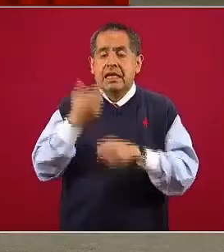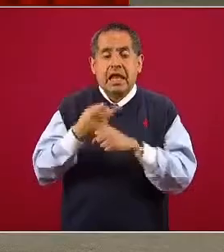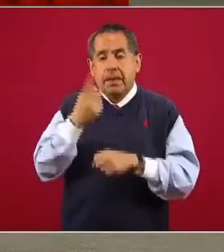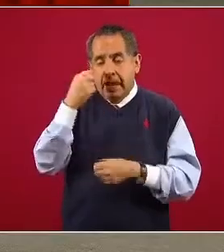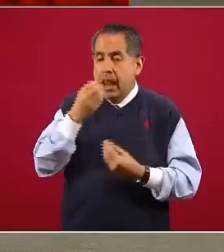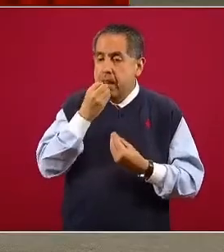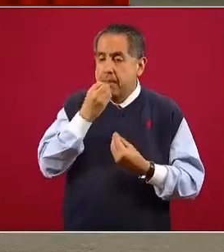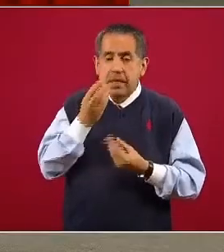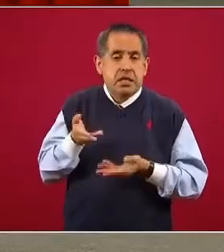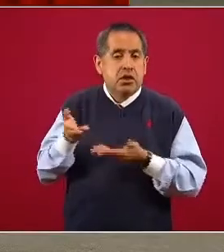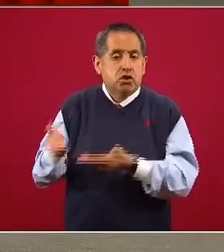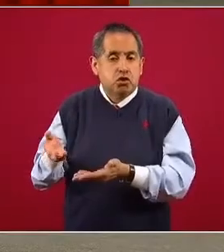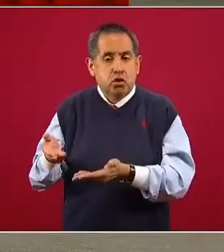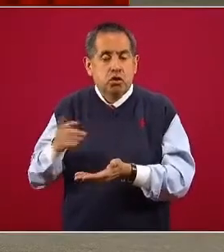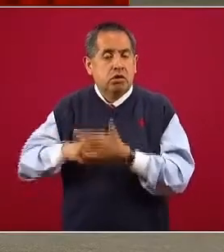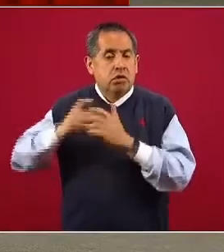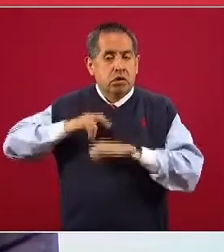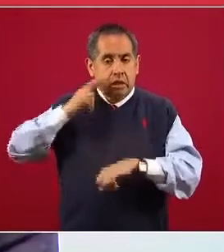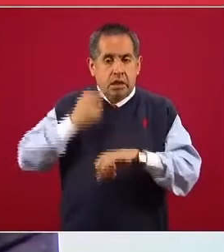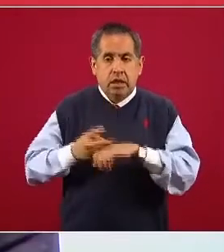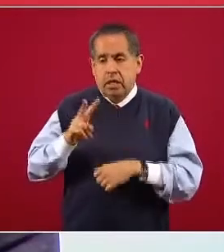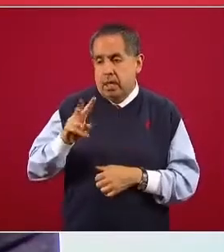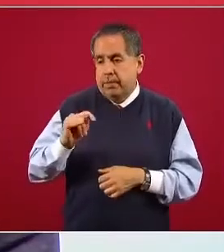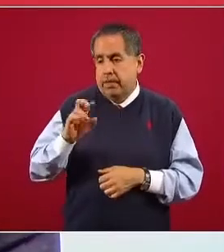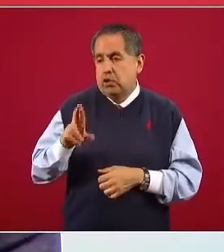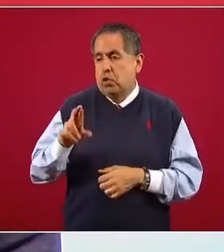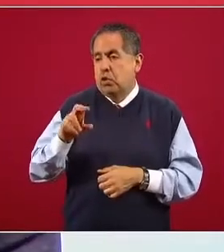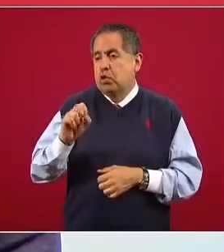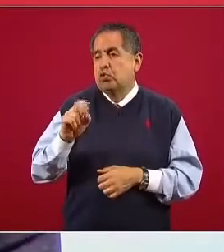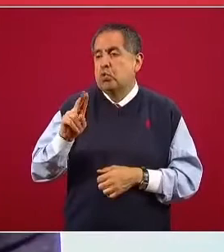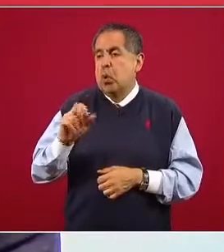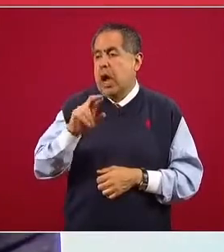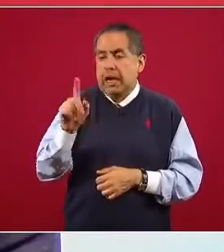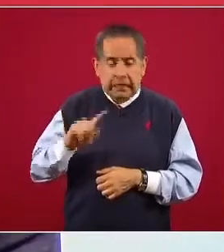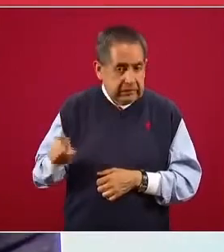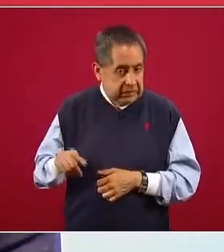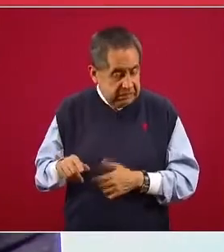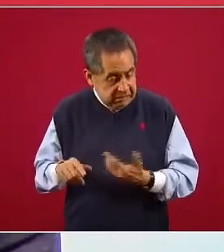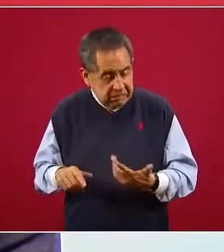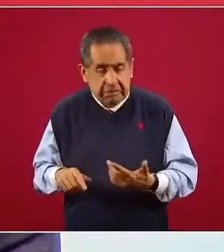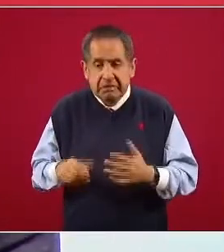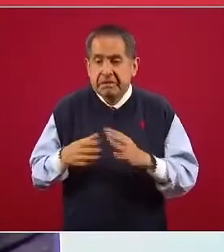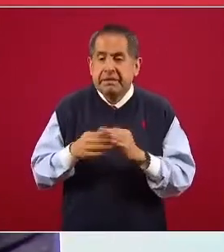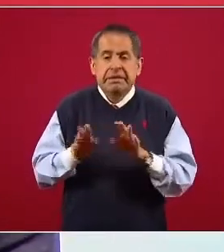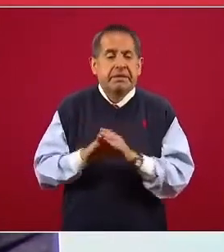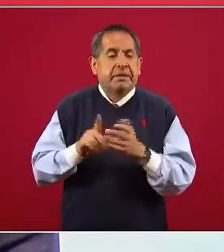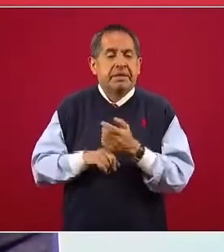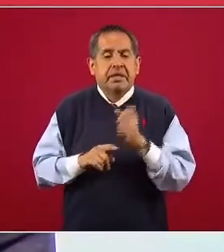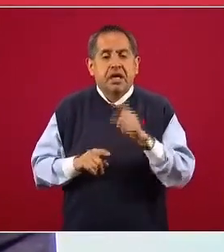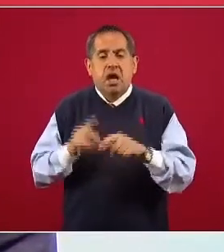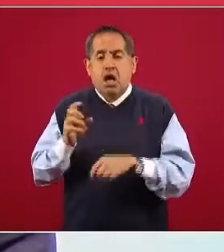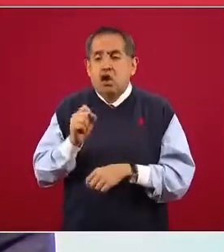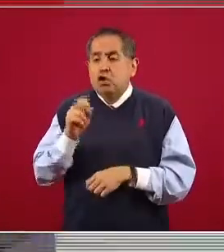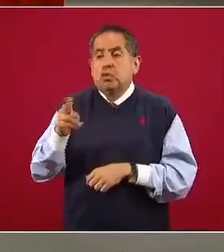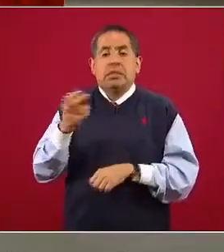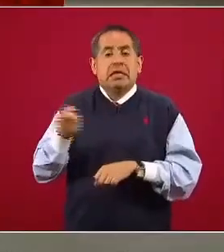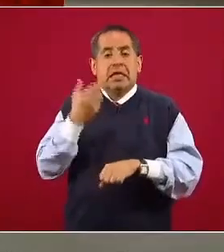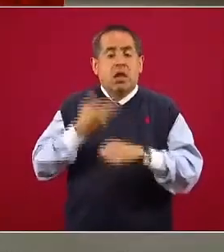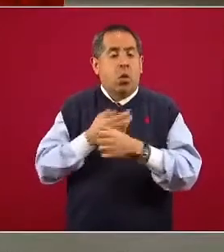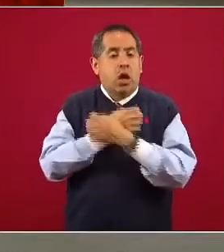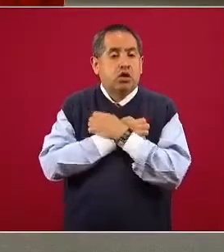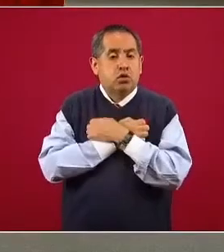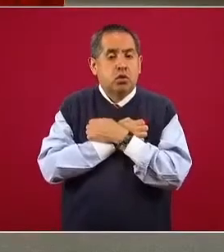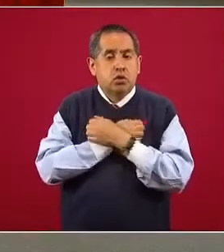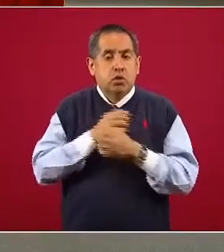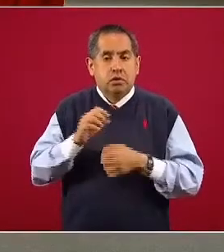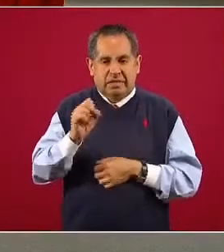Alimentación, encabezada por Víctor Suárez Carrera, la Subsecretaría de Educación Superior